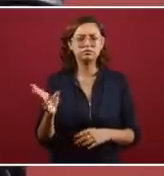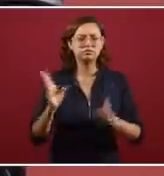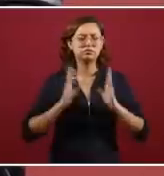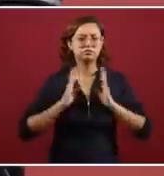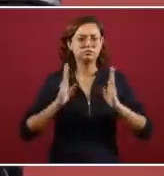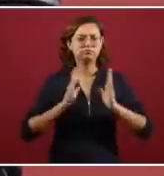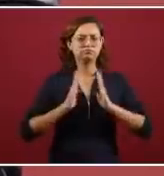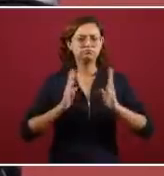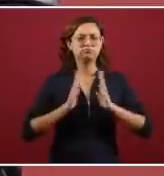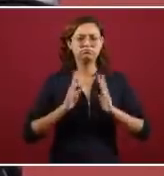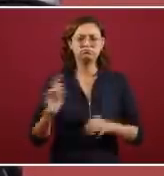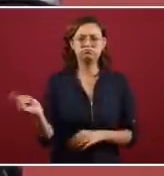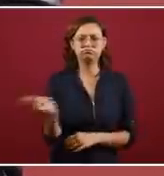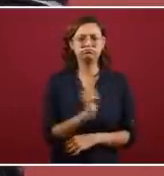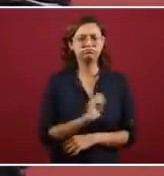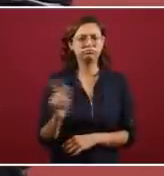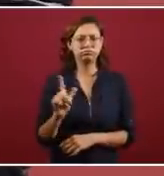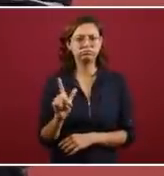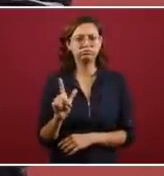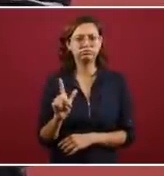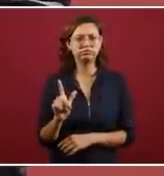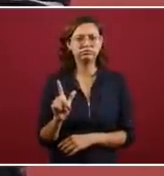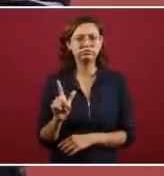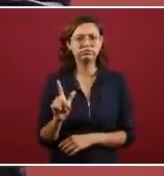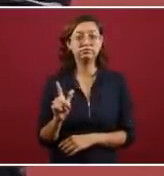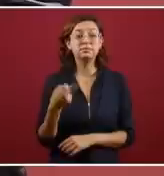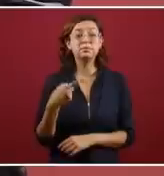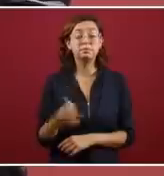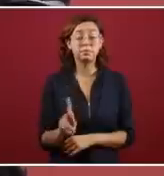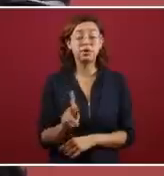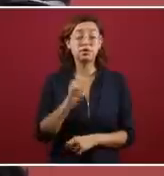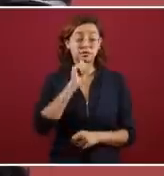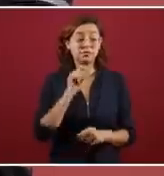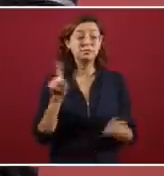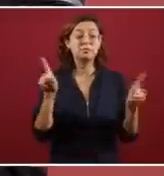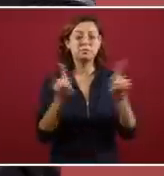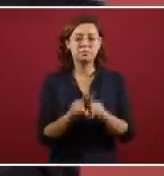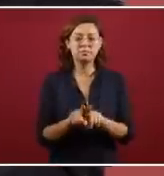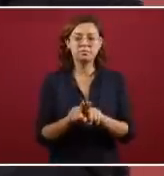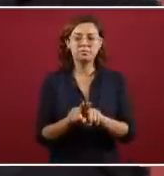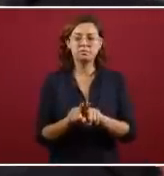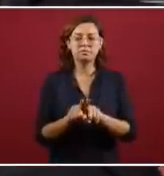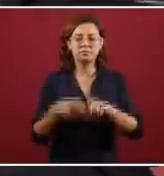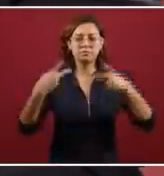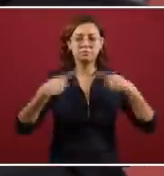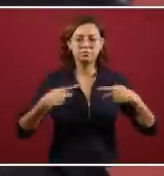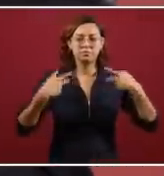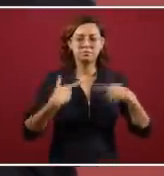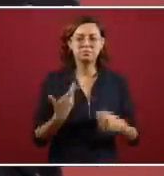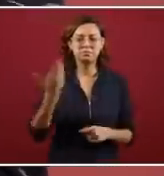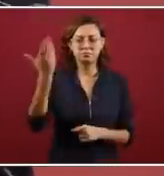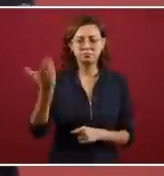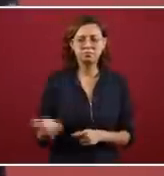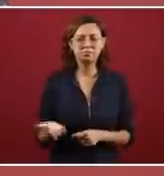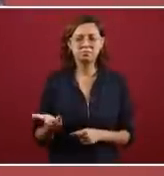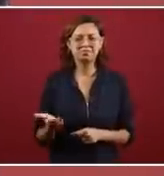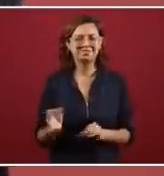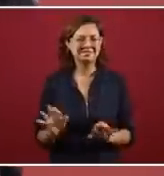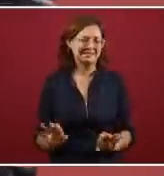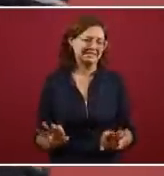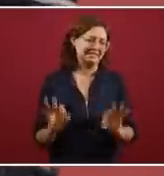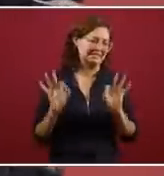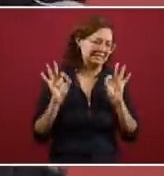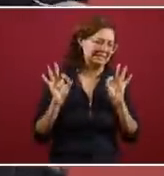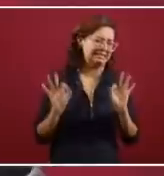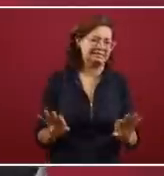militares profesionales, pero además son gentes íntegras,